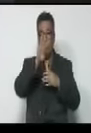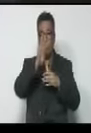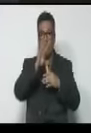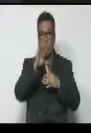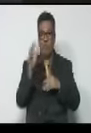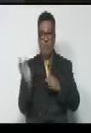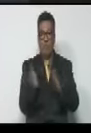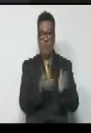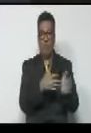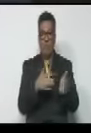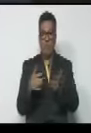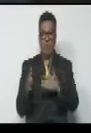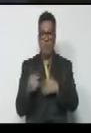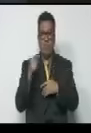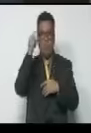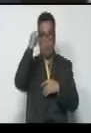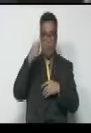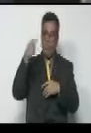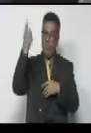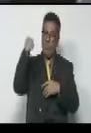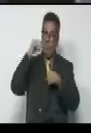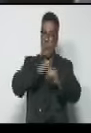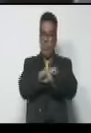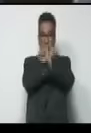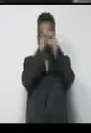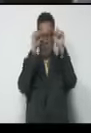de marzo, ayer en la mañana.